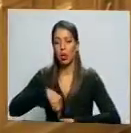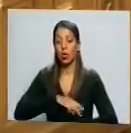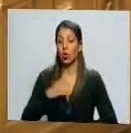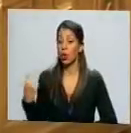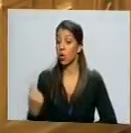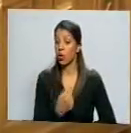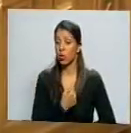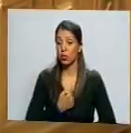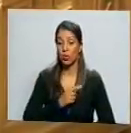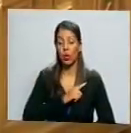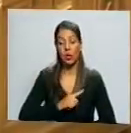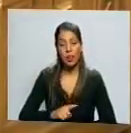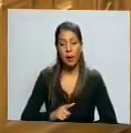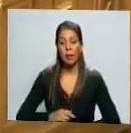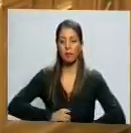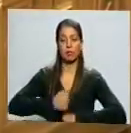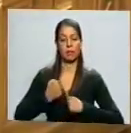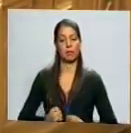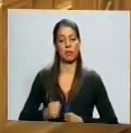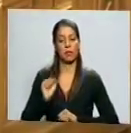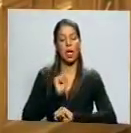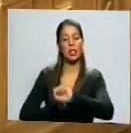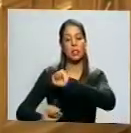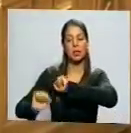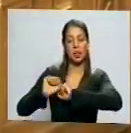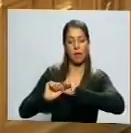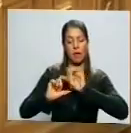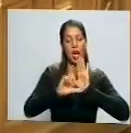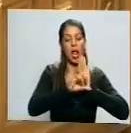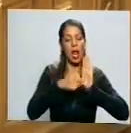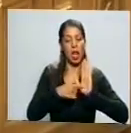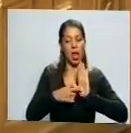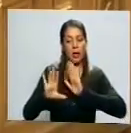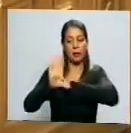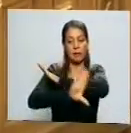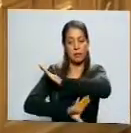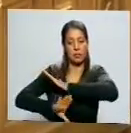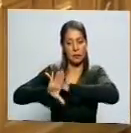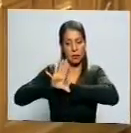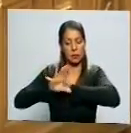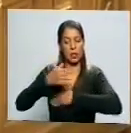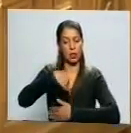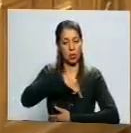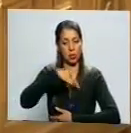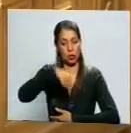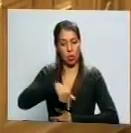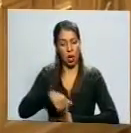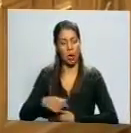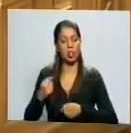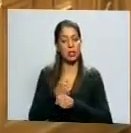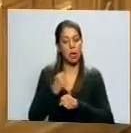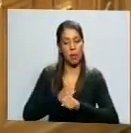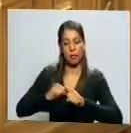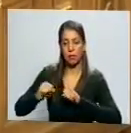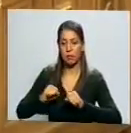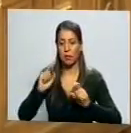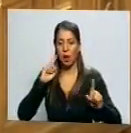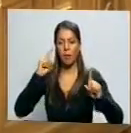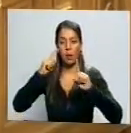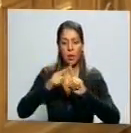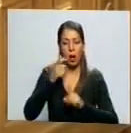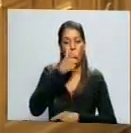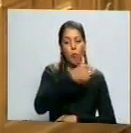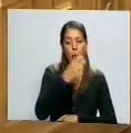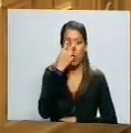constituyente, tenemos que salir con coraje a defender esta acción revolucionaria que nosotros estamos llevando a cabo en defensa de la protección del